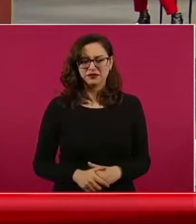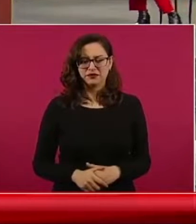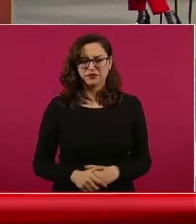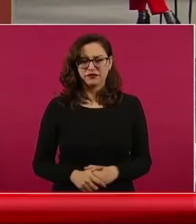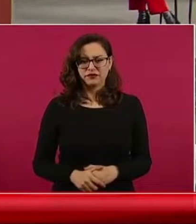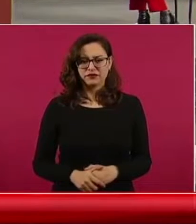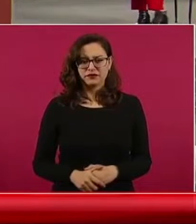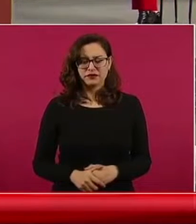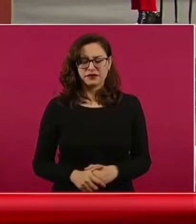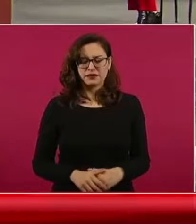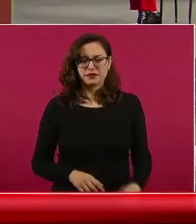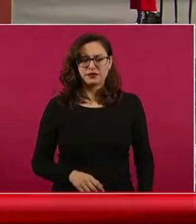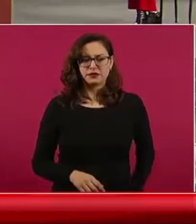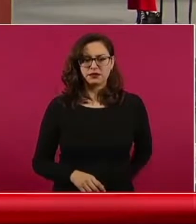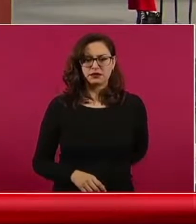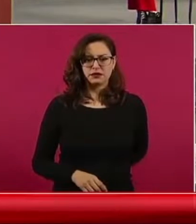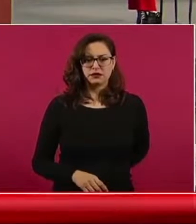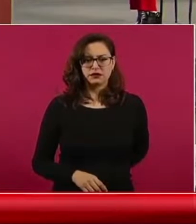Entonces se mantiene. Entonces,